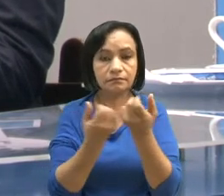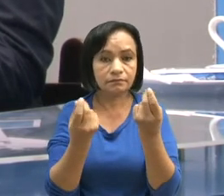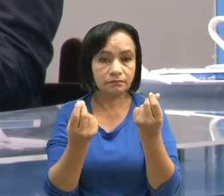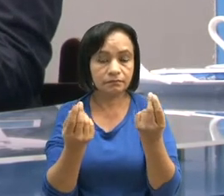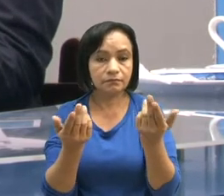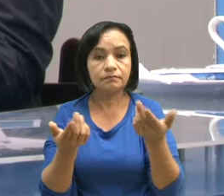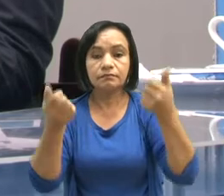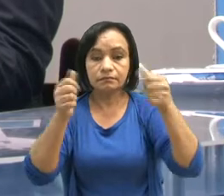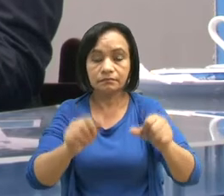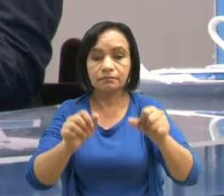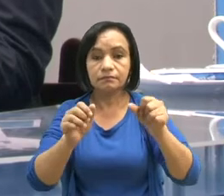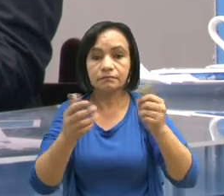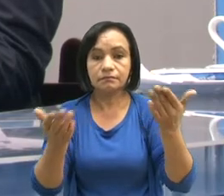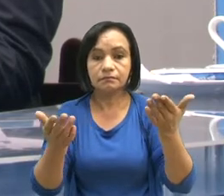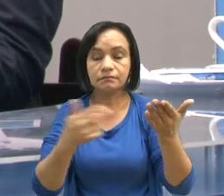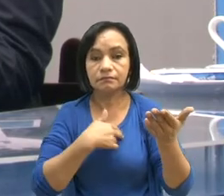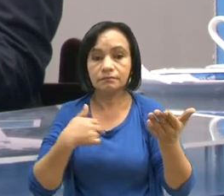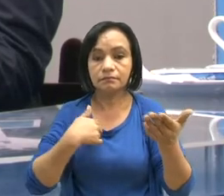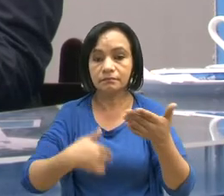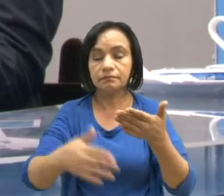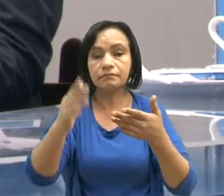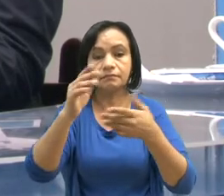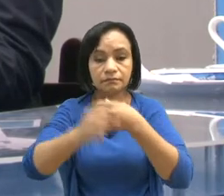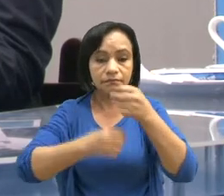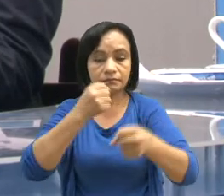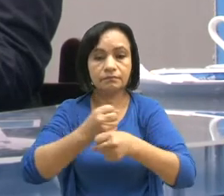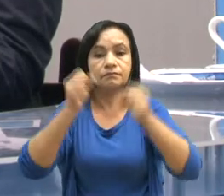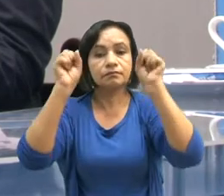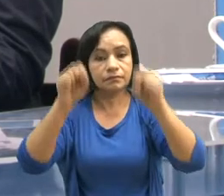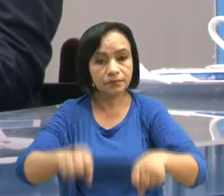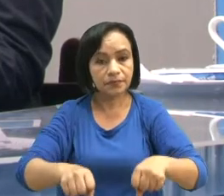estamos apostando a finales de este año poder